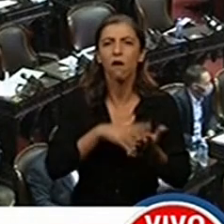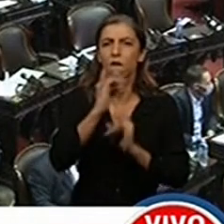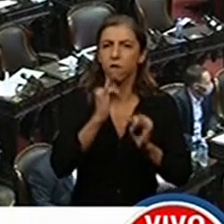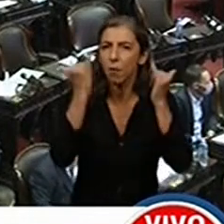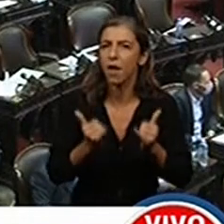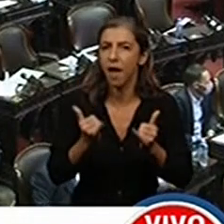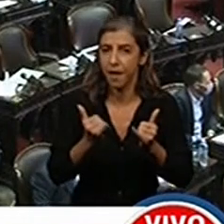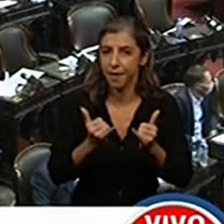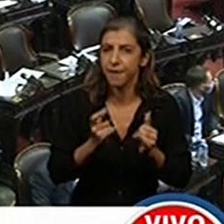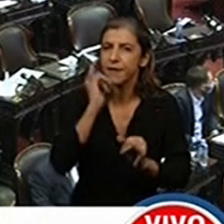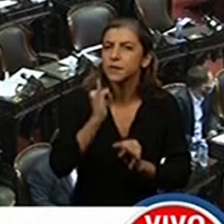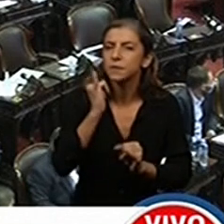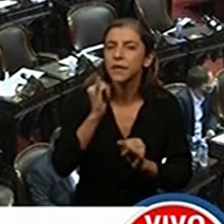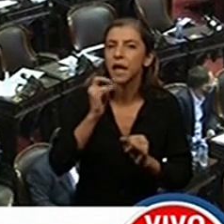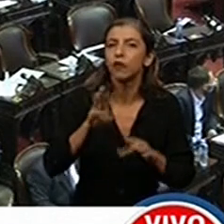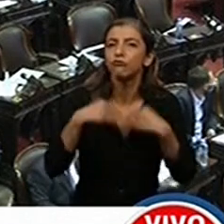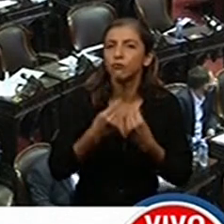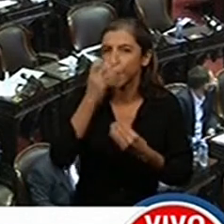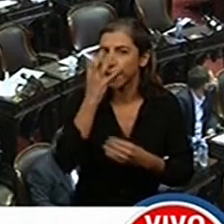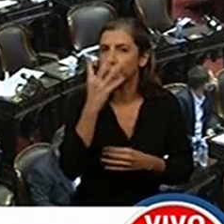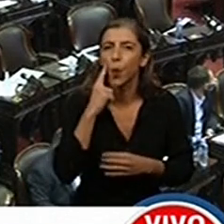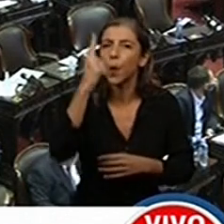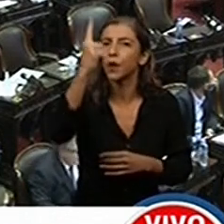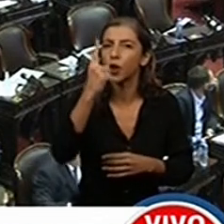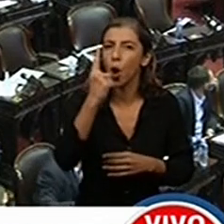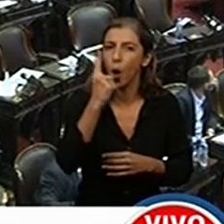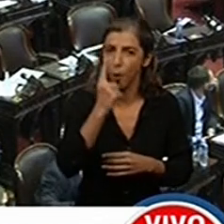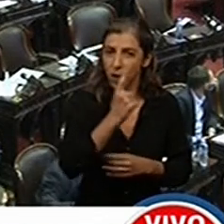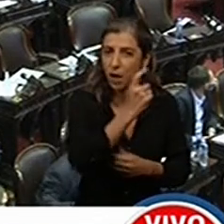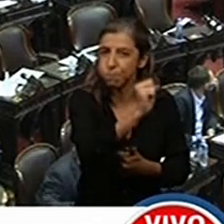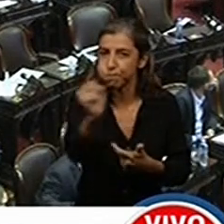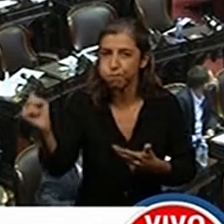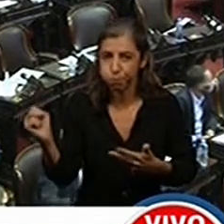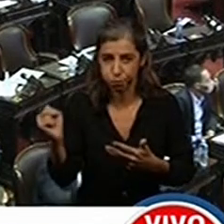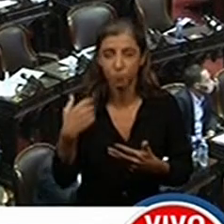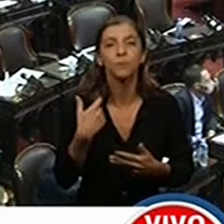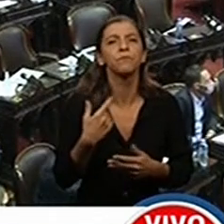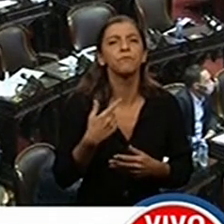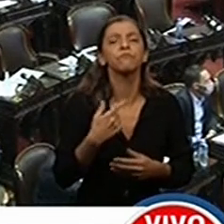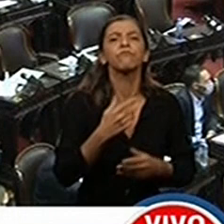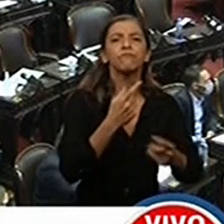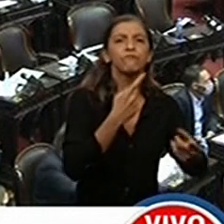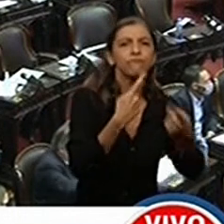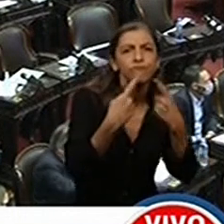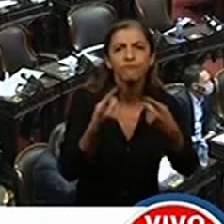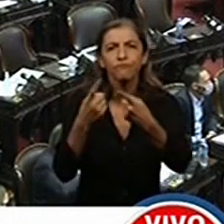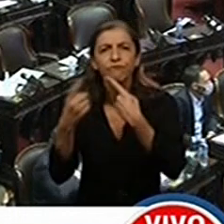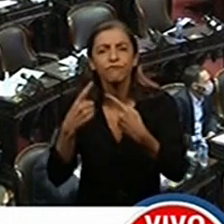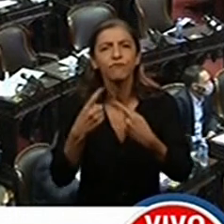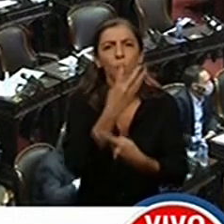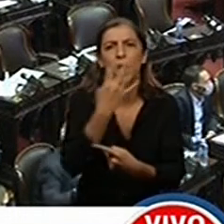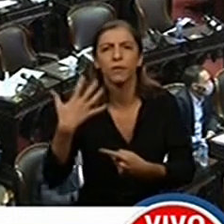24.000 casos, dice. Relevó 45 entrevistas. Hay que